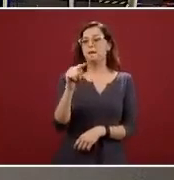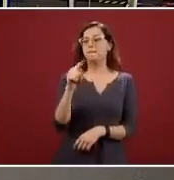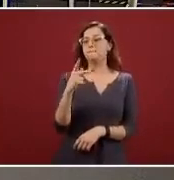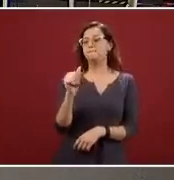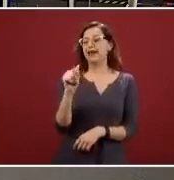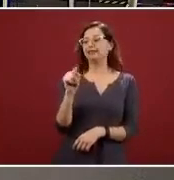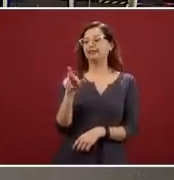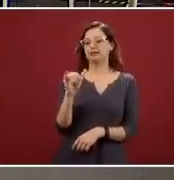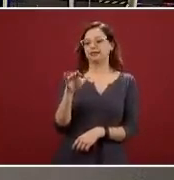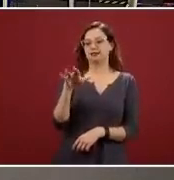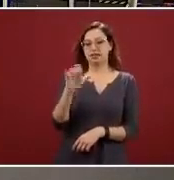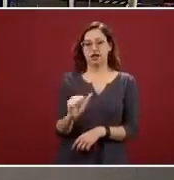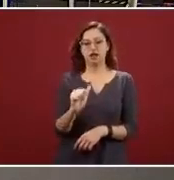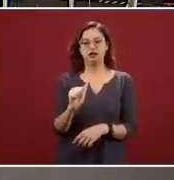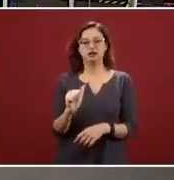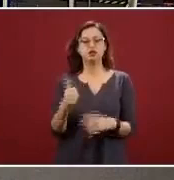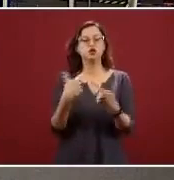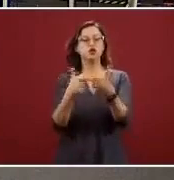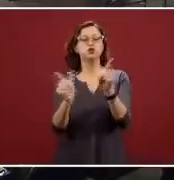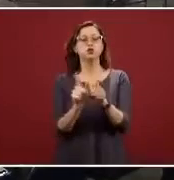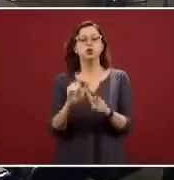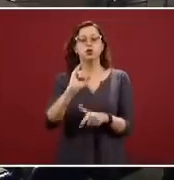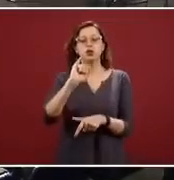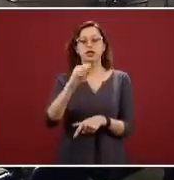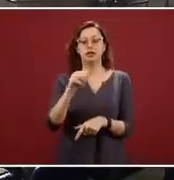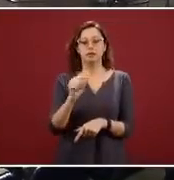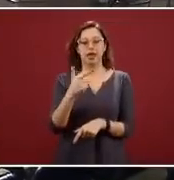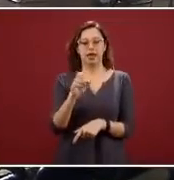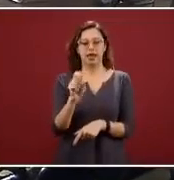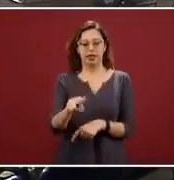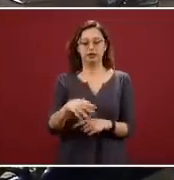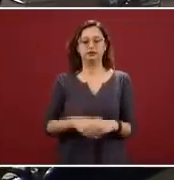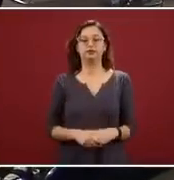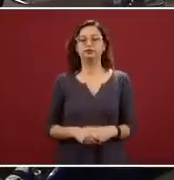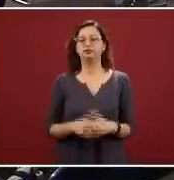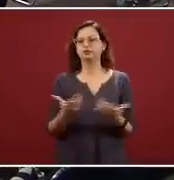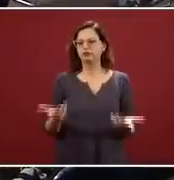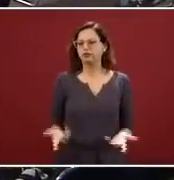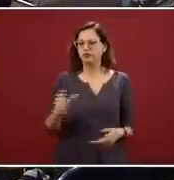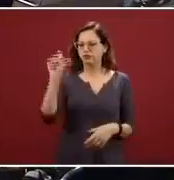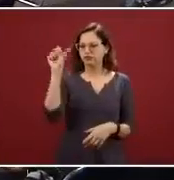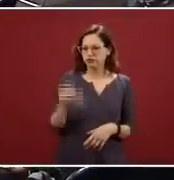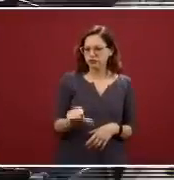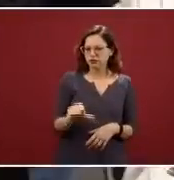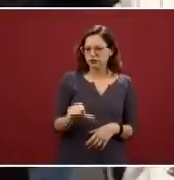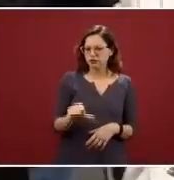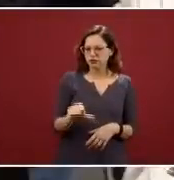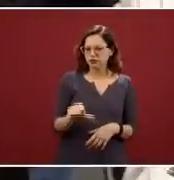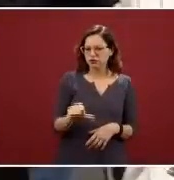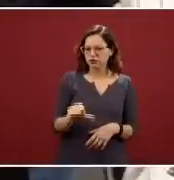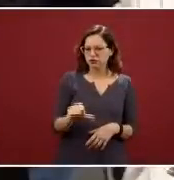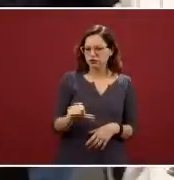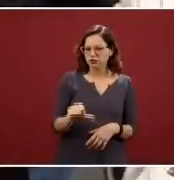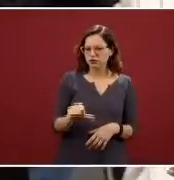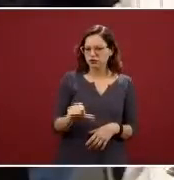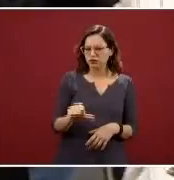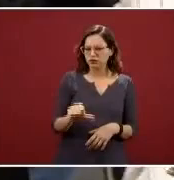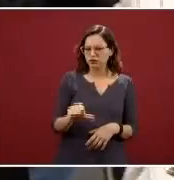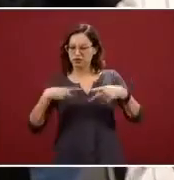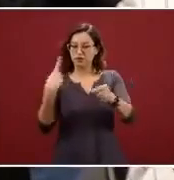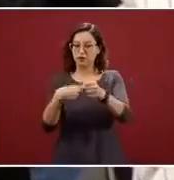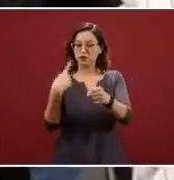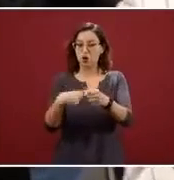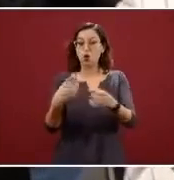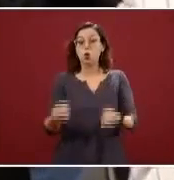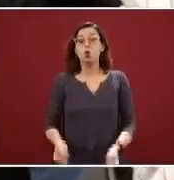Imagen. Primero, de los 93 casos que hoy hay confirmados, ¿qué número existen